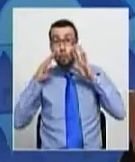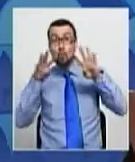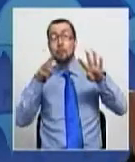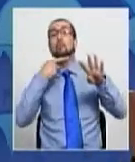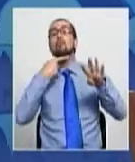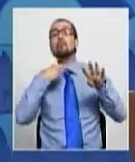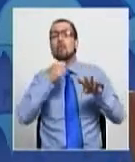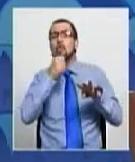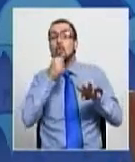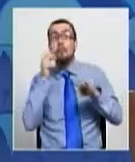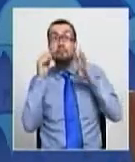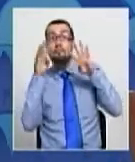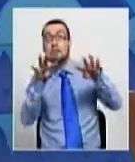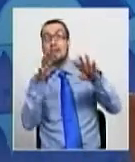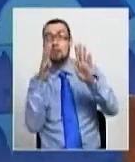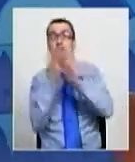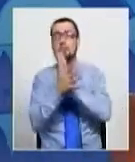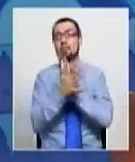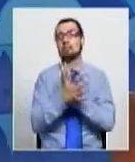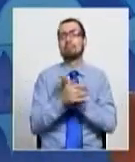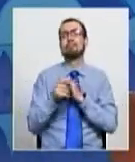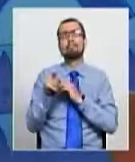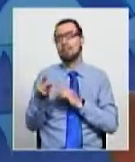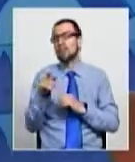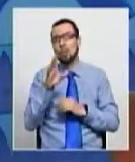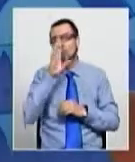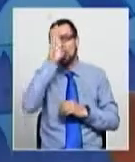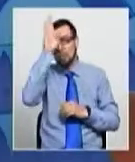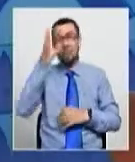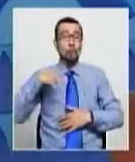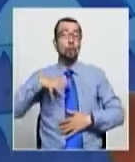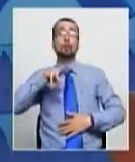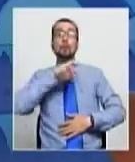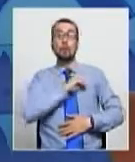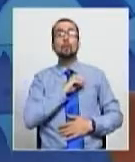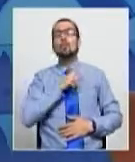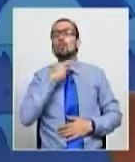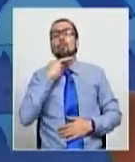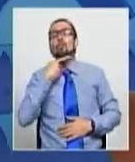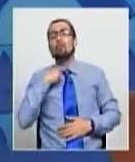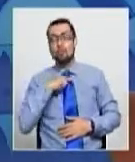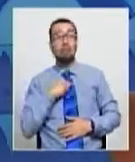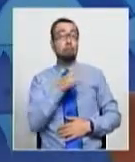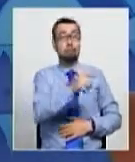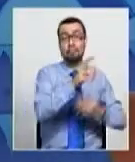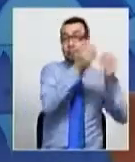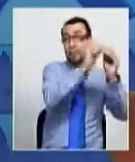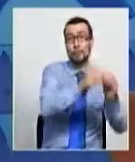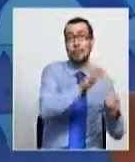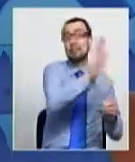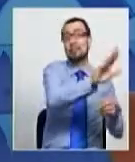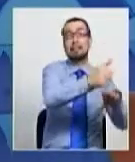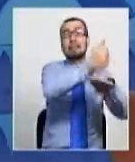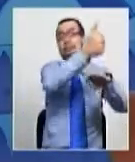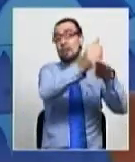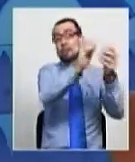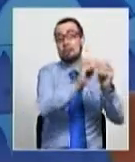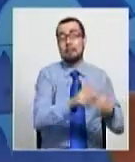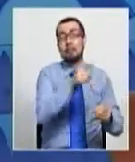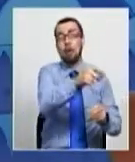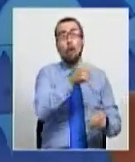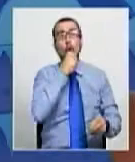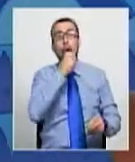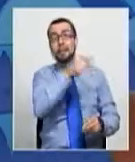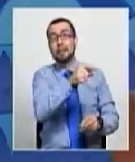parte del información eso es un vicio nuestro como televidentes es un vicio de los realizadores de los directores de los periodistas